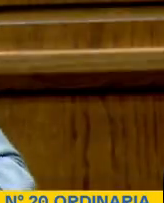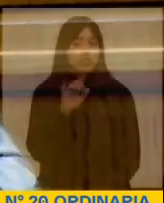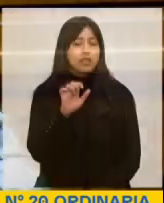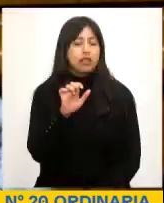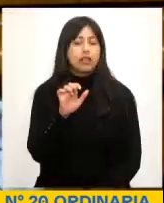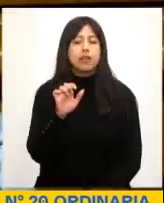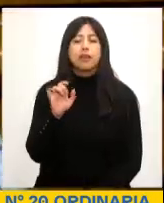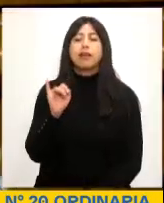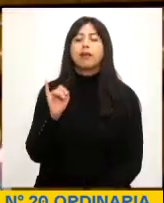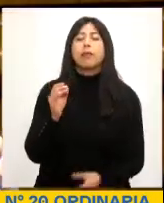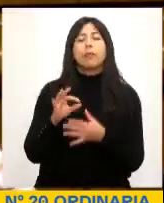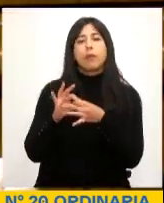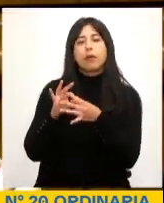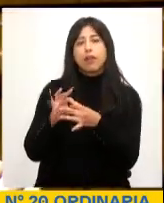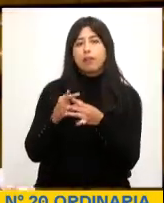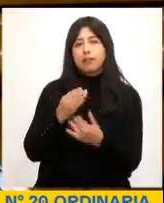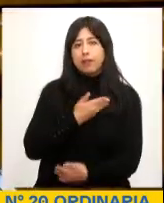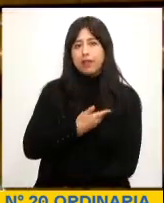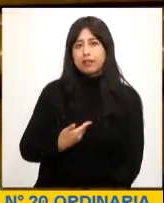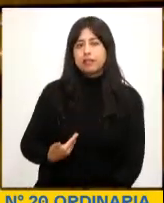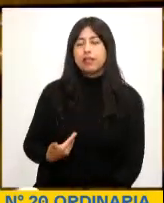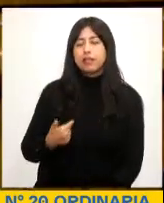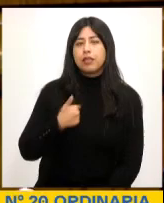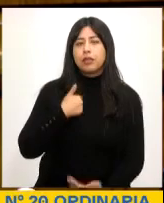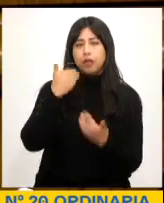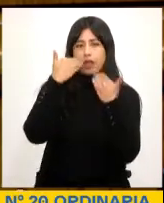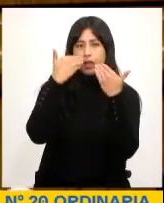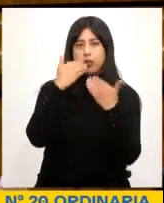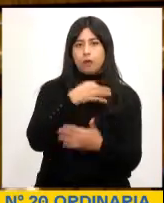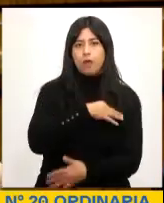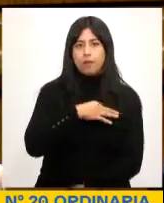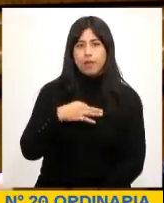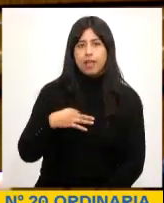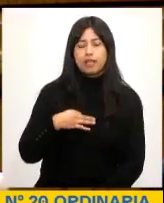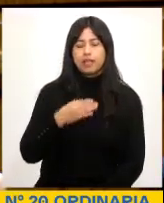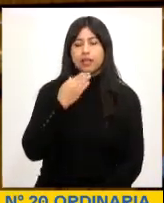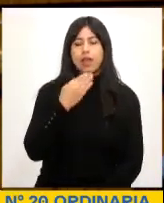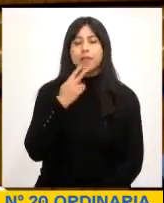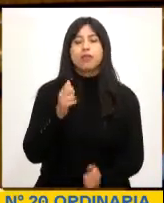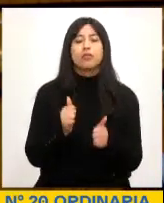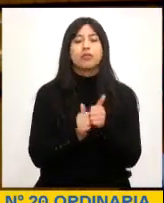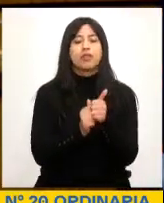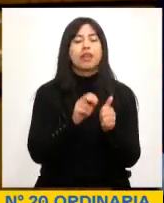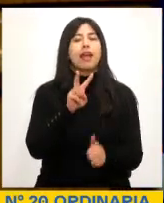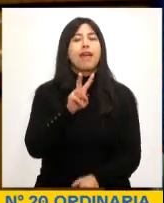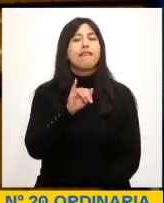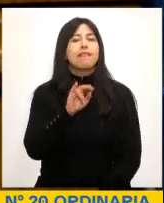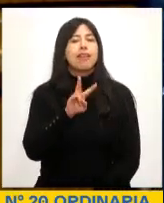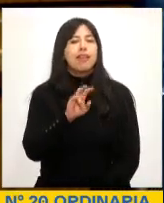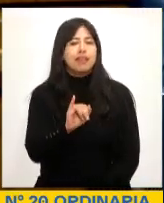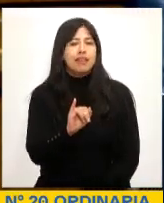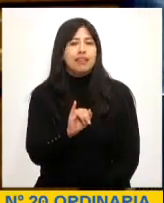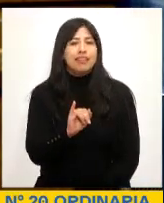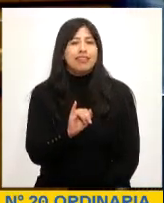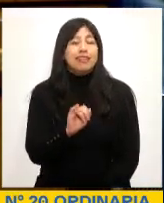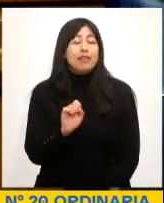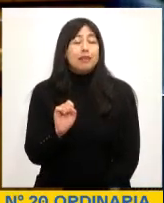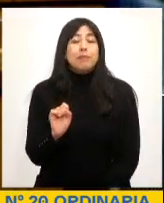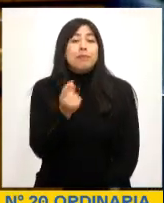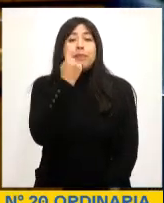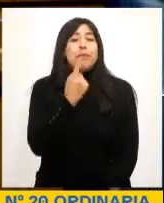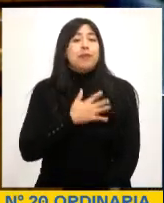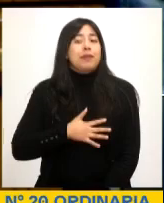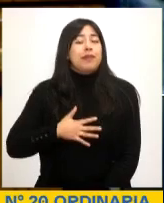Muchas gracias presidente saludo al ministro y a su asesora la vi y en primer lugar